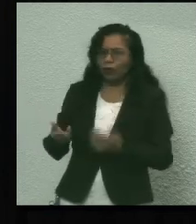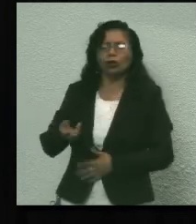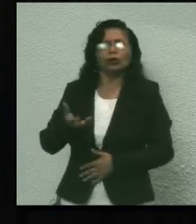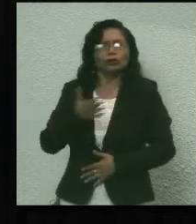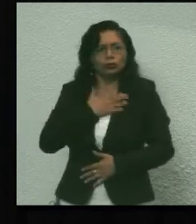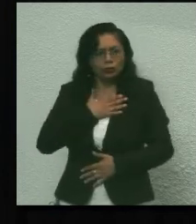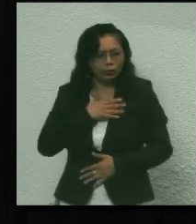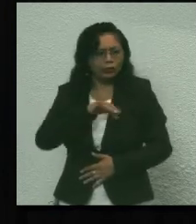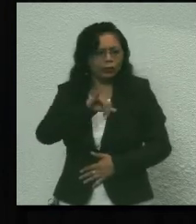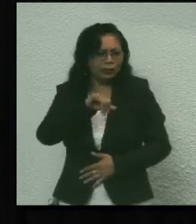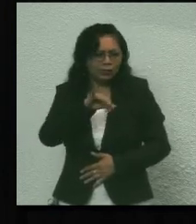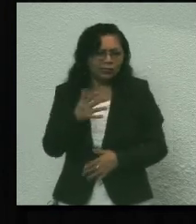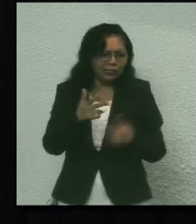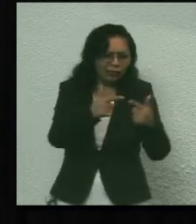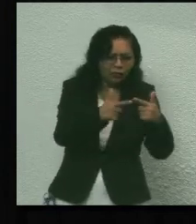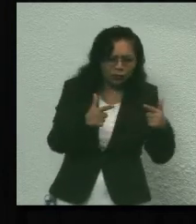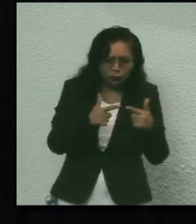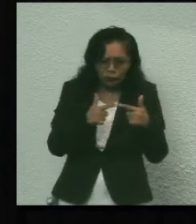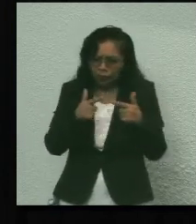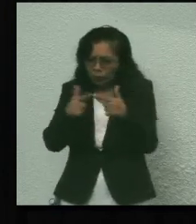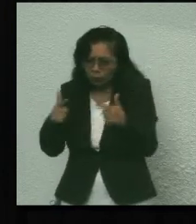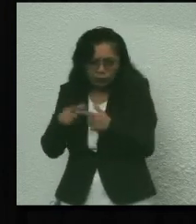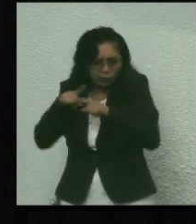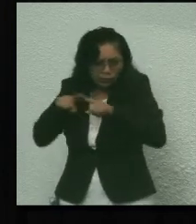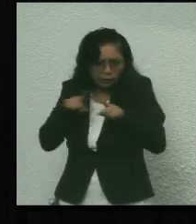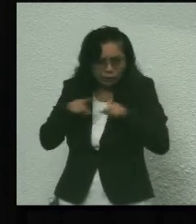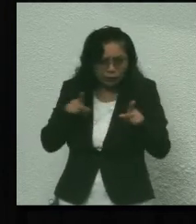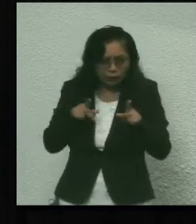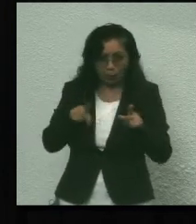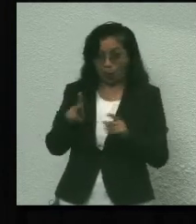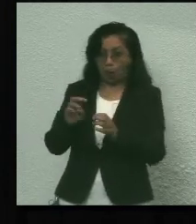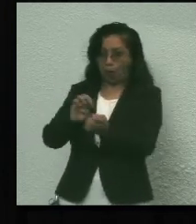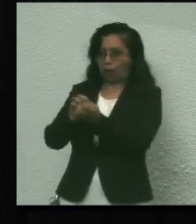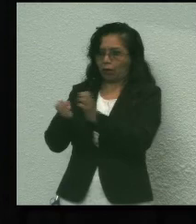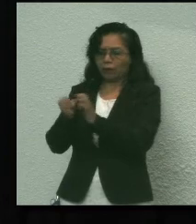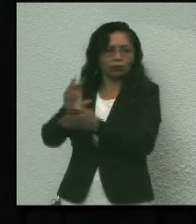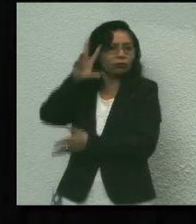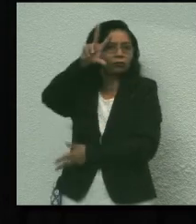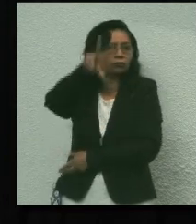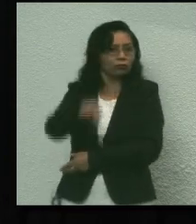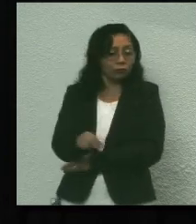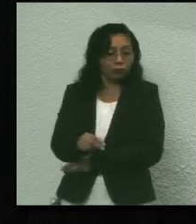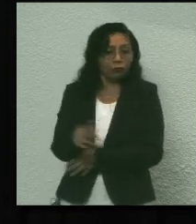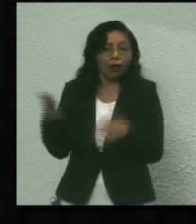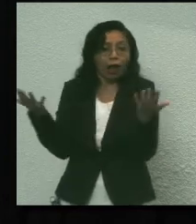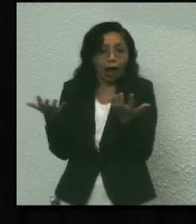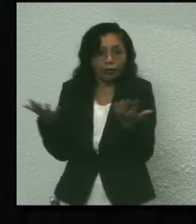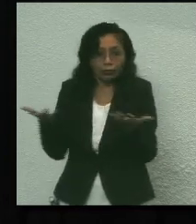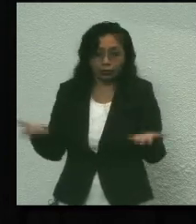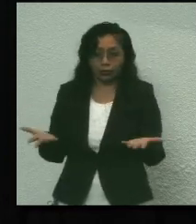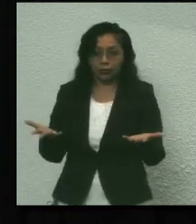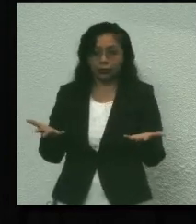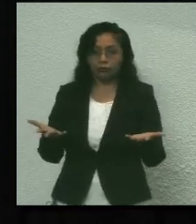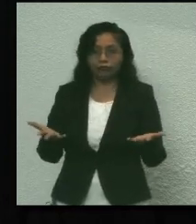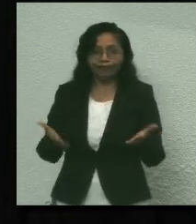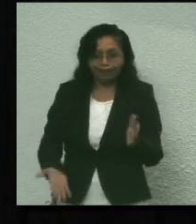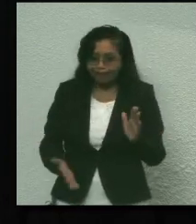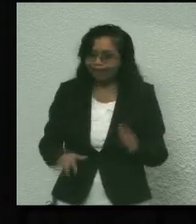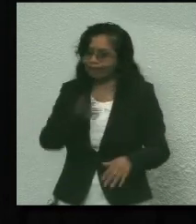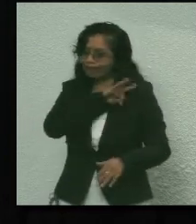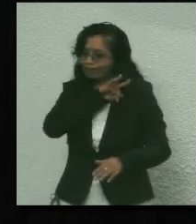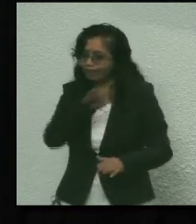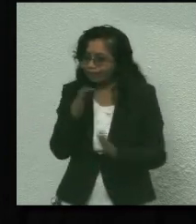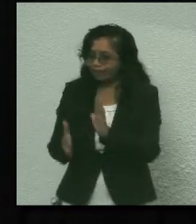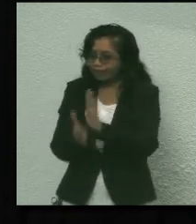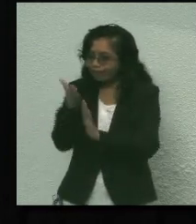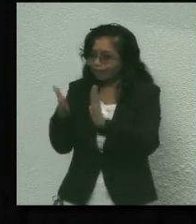adversarios, nunca enemigos. Hay mucho por hacer, mucho por construir entre